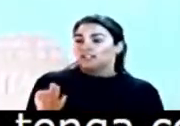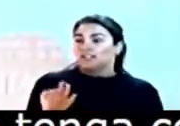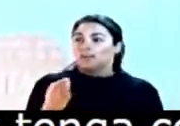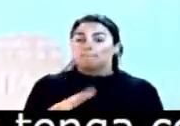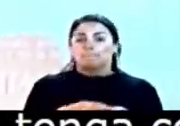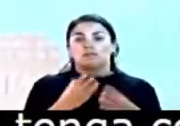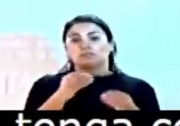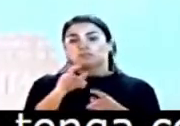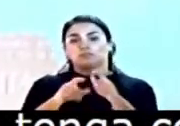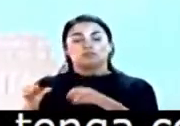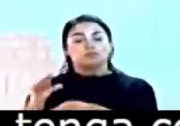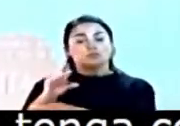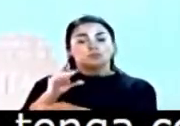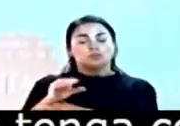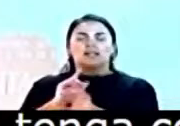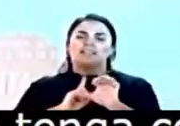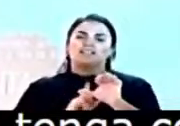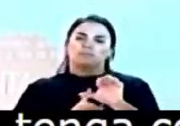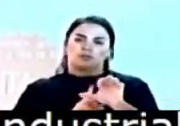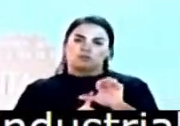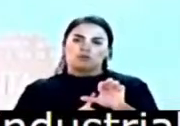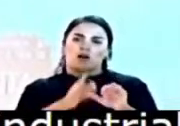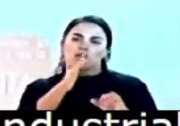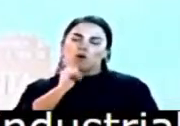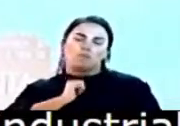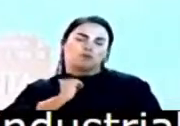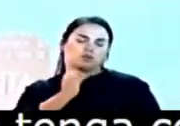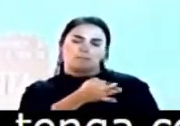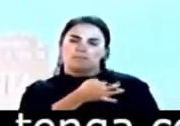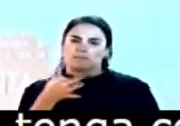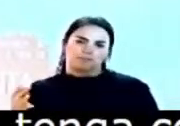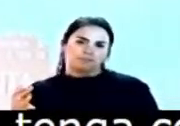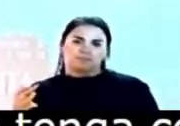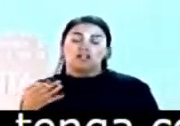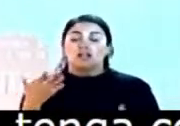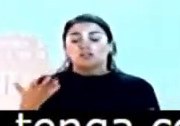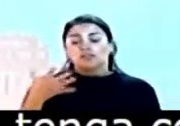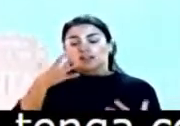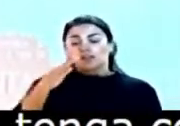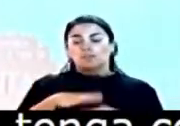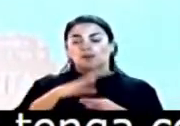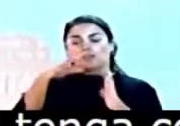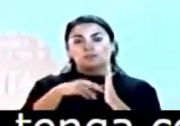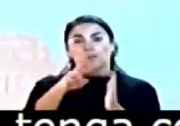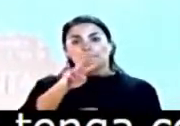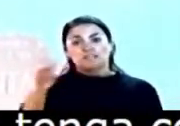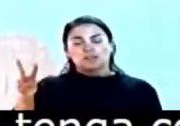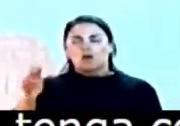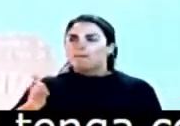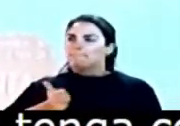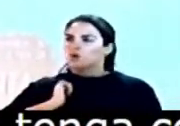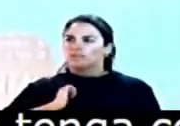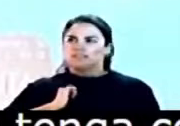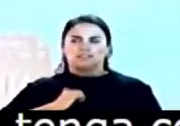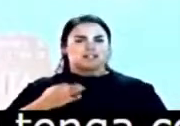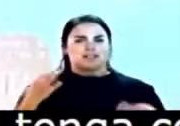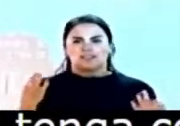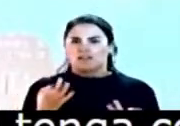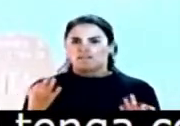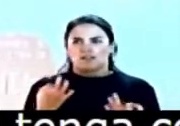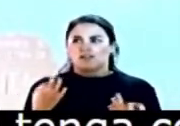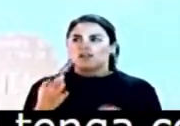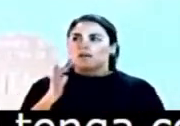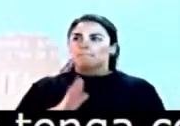muchos inversores Extremadura sea una oportunidad. Y por tanto creo que en este 2022 hay que aprovecharla precisamente